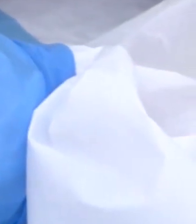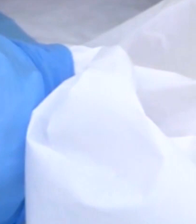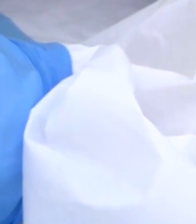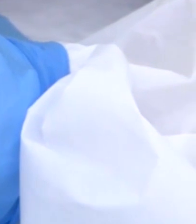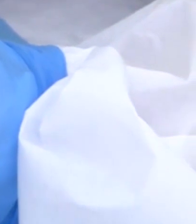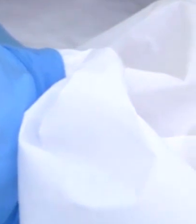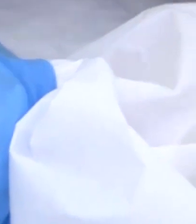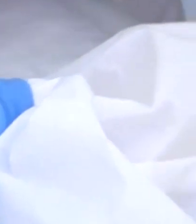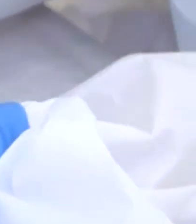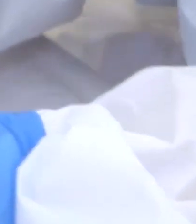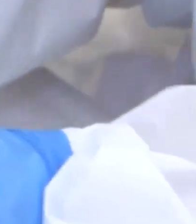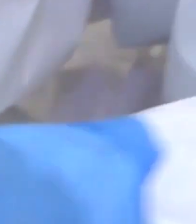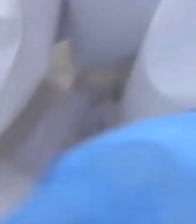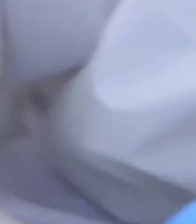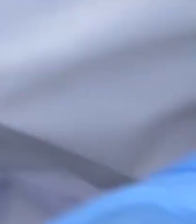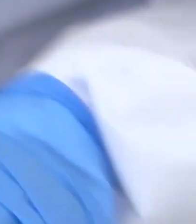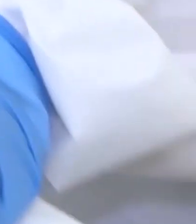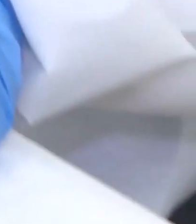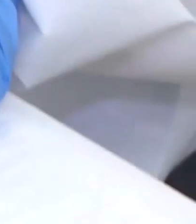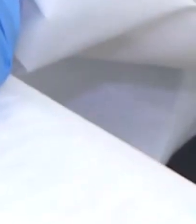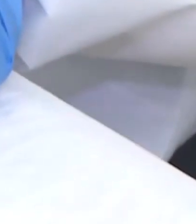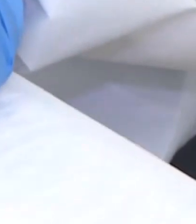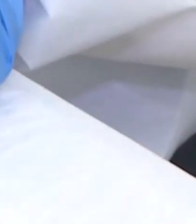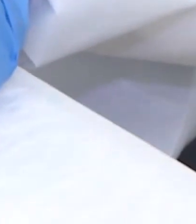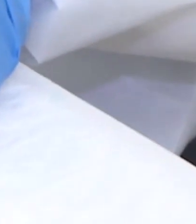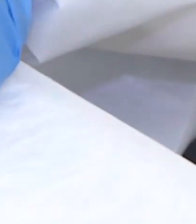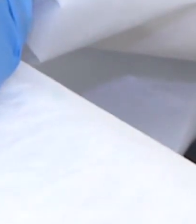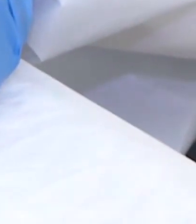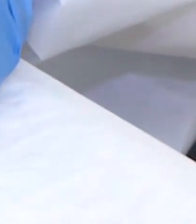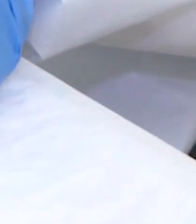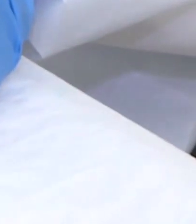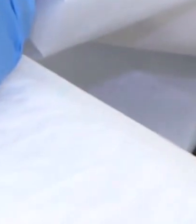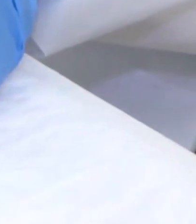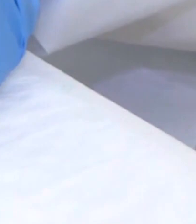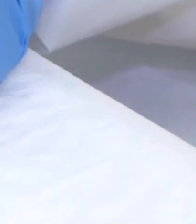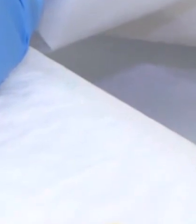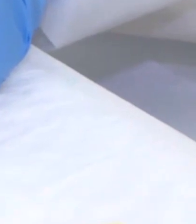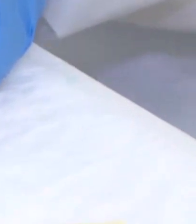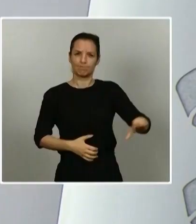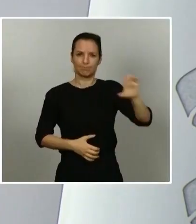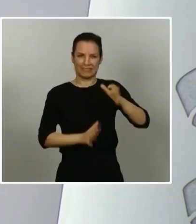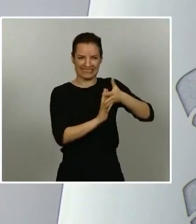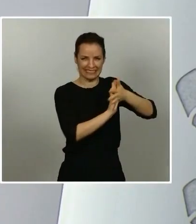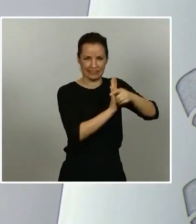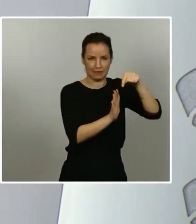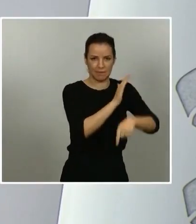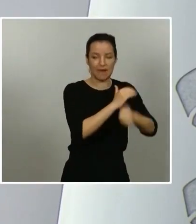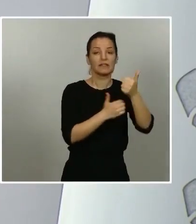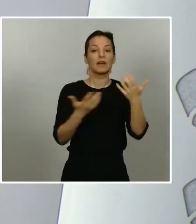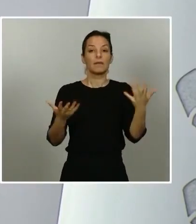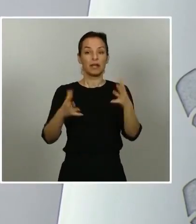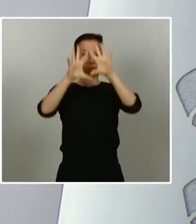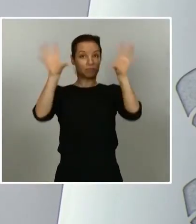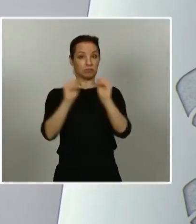ha explicado que el informe presenta una radiografía de la pandemia en nuestro país nos aporta y digo una radiografía de la epidemia